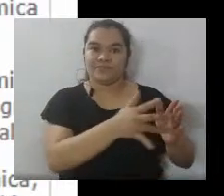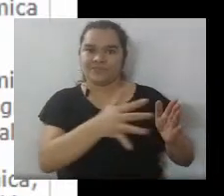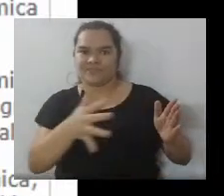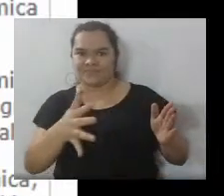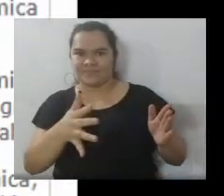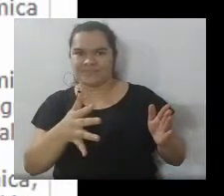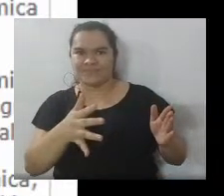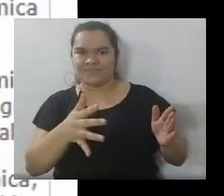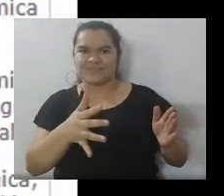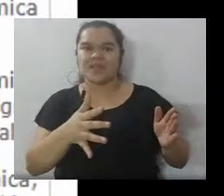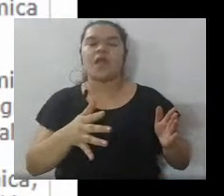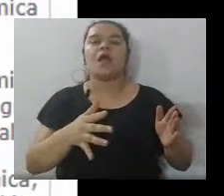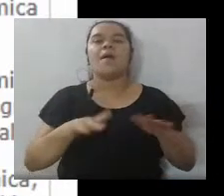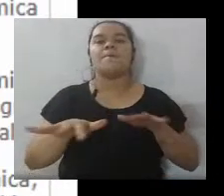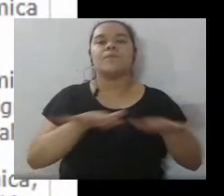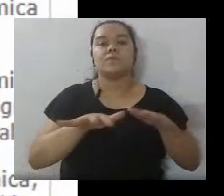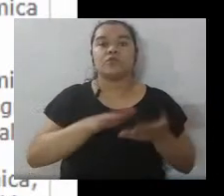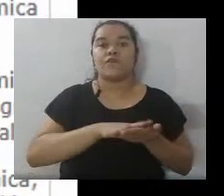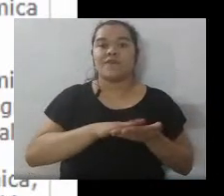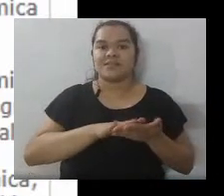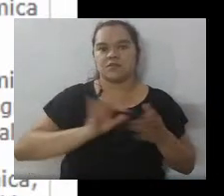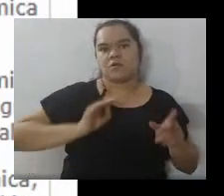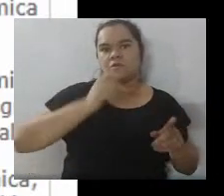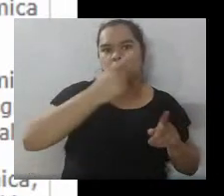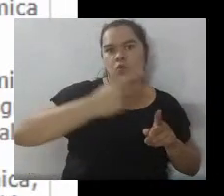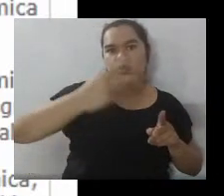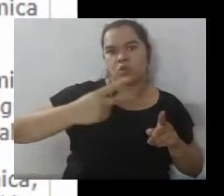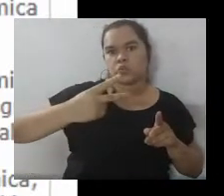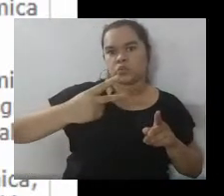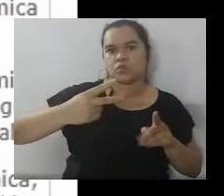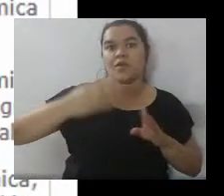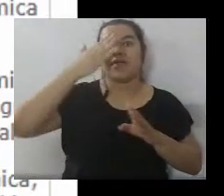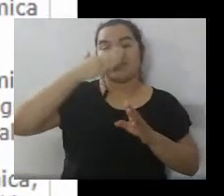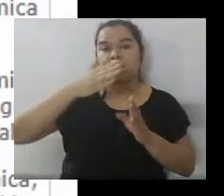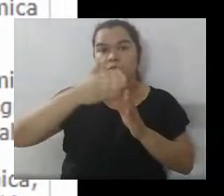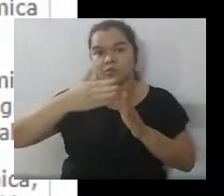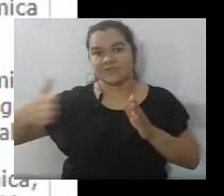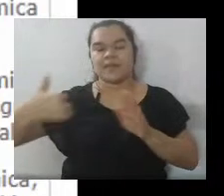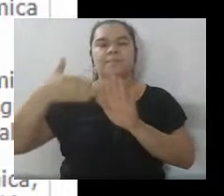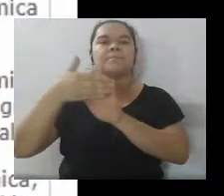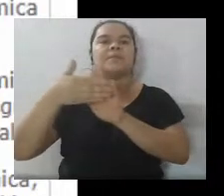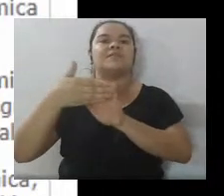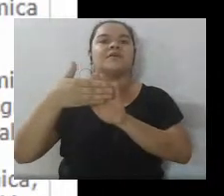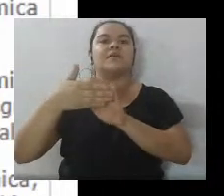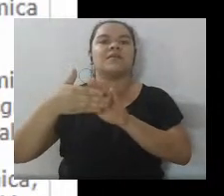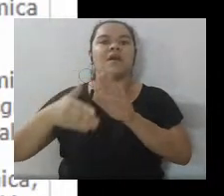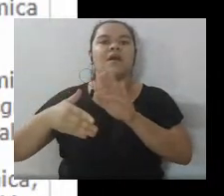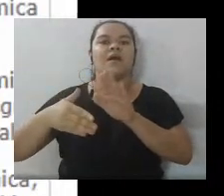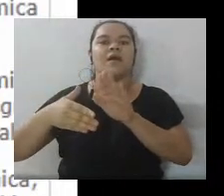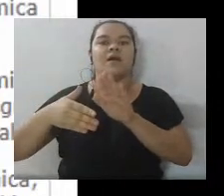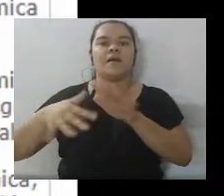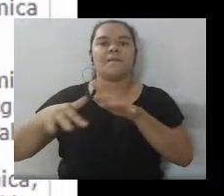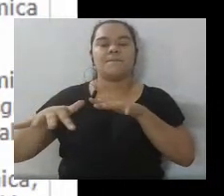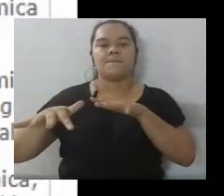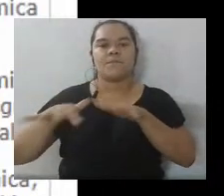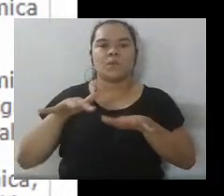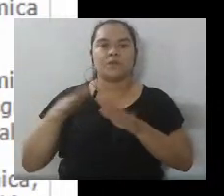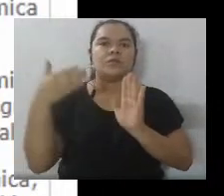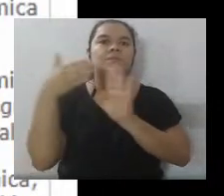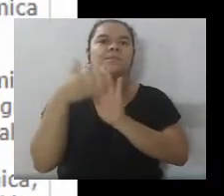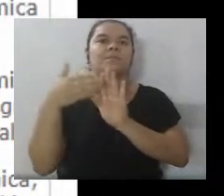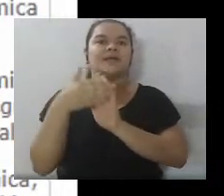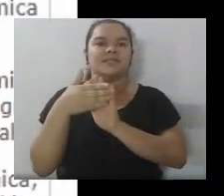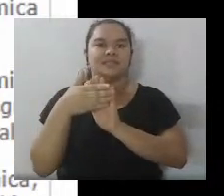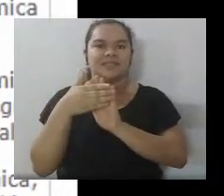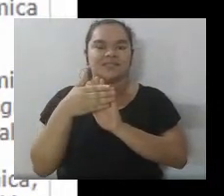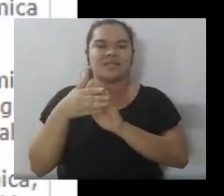y segundo año, van a pasar al ciclo de las asignaturas intermedias o al ciclo de formación